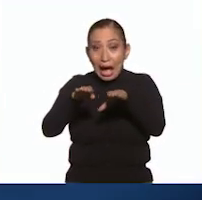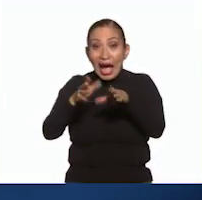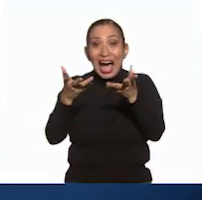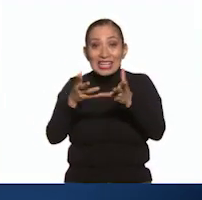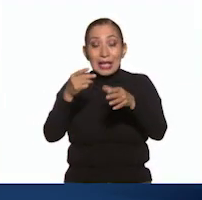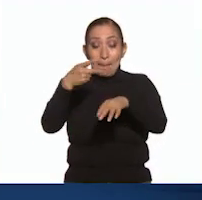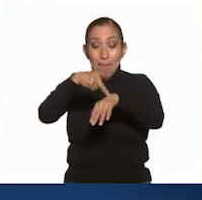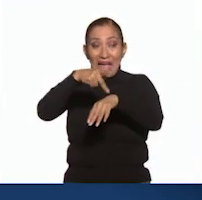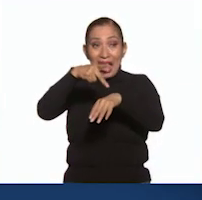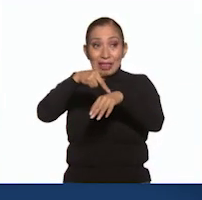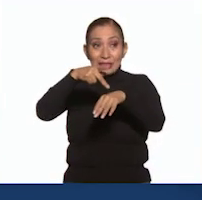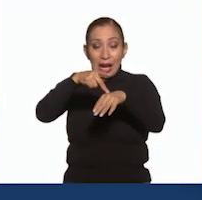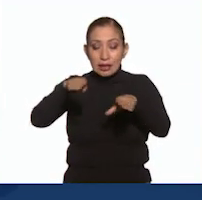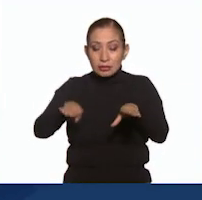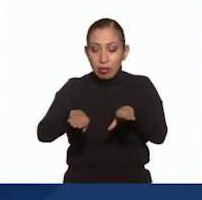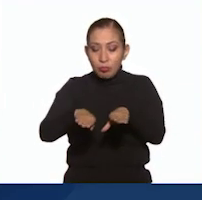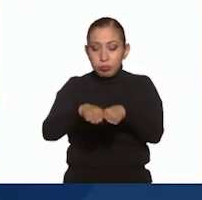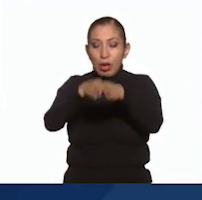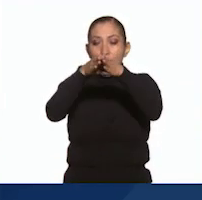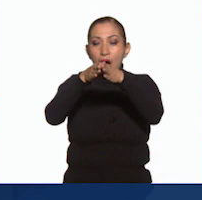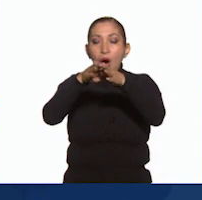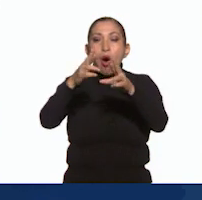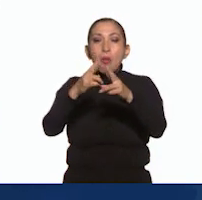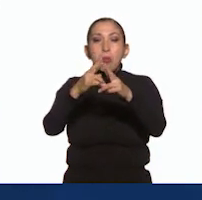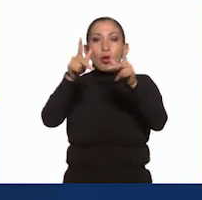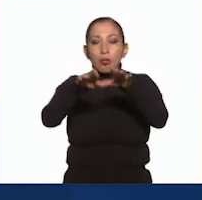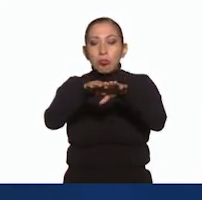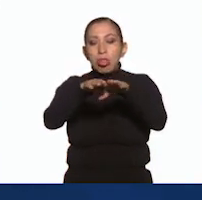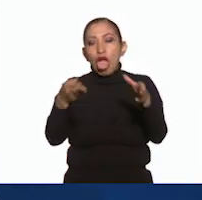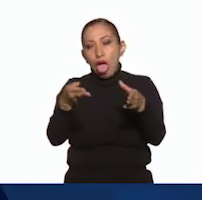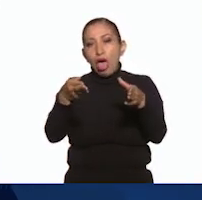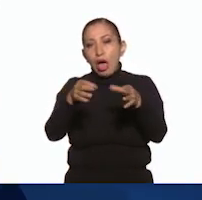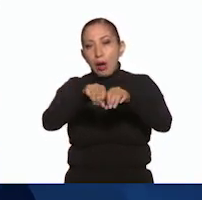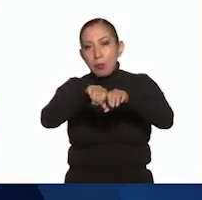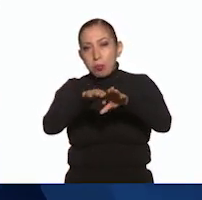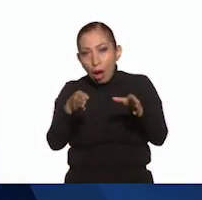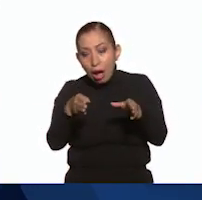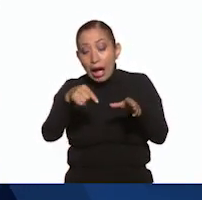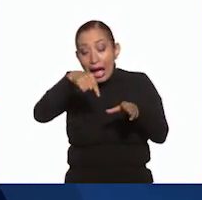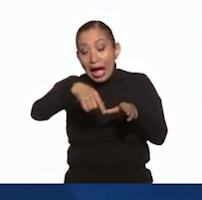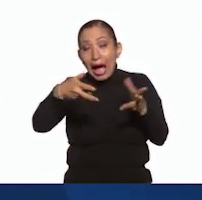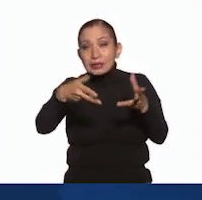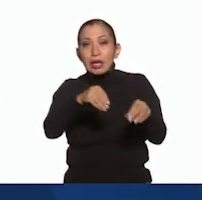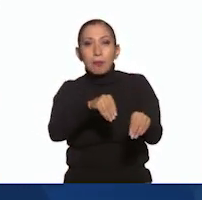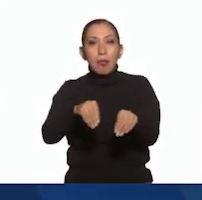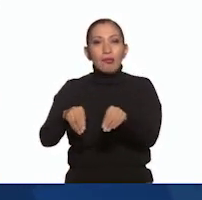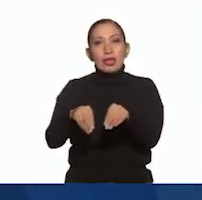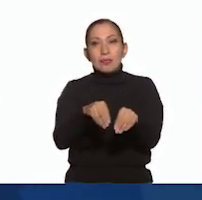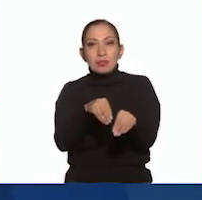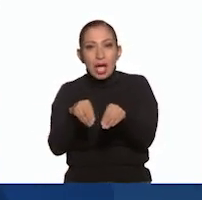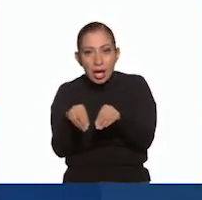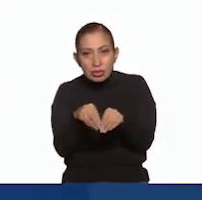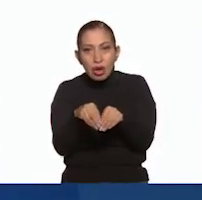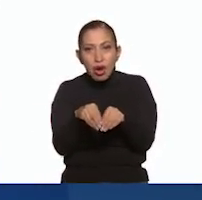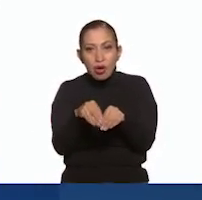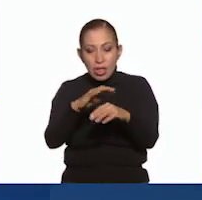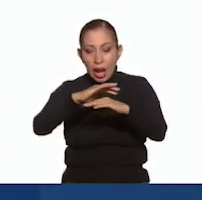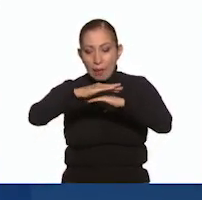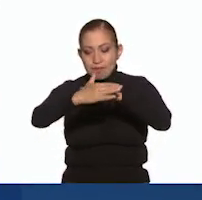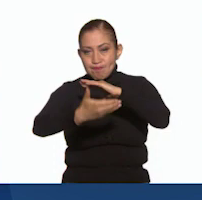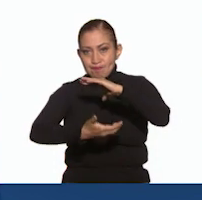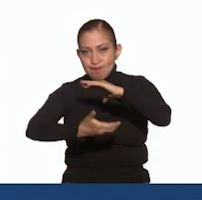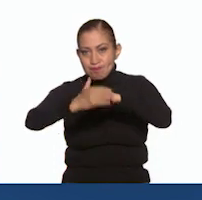las rocas se acomoden o se rompan de forma brusca, lo que genera movimientos de la corteza